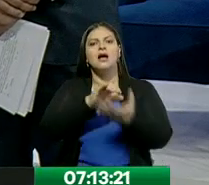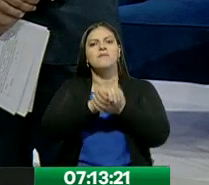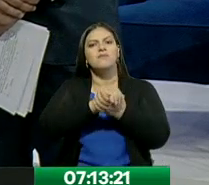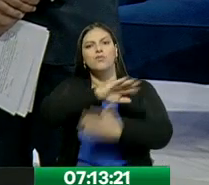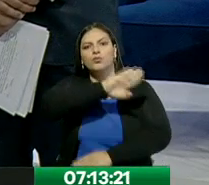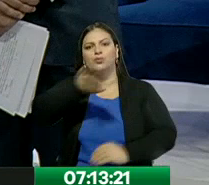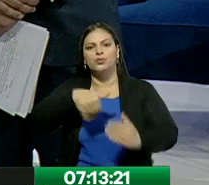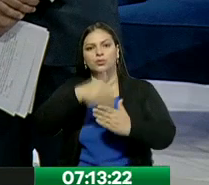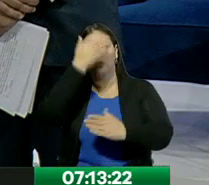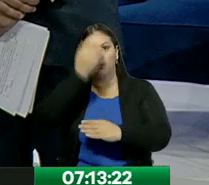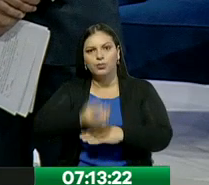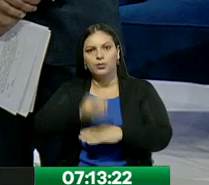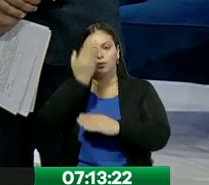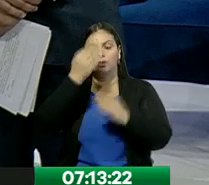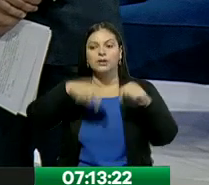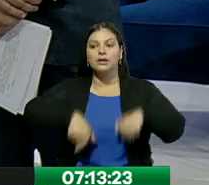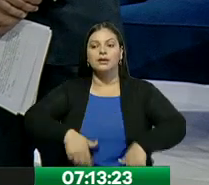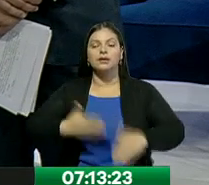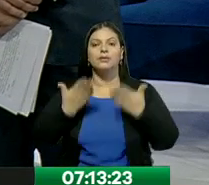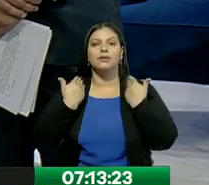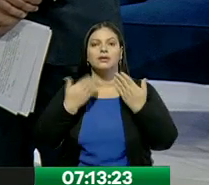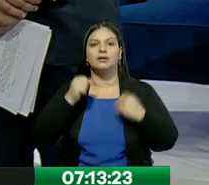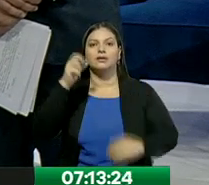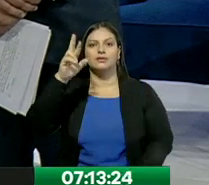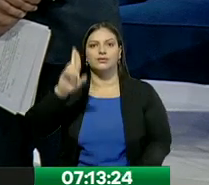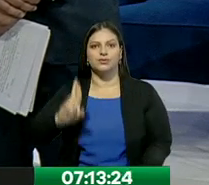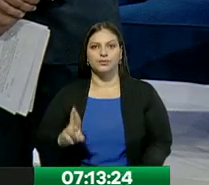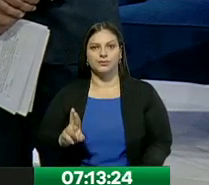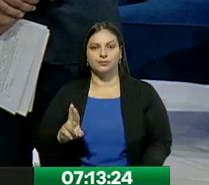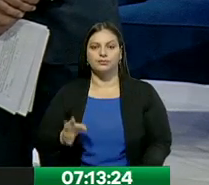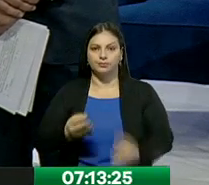traído al sur de Guayaquil. Antes de